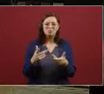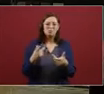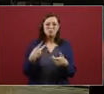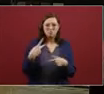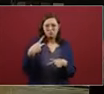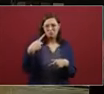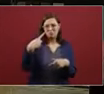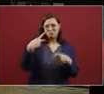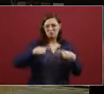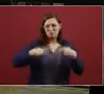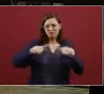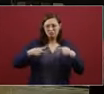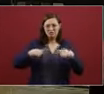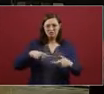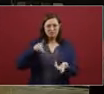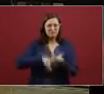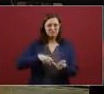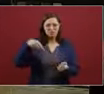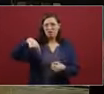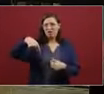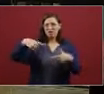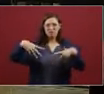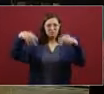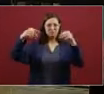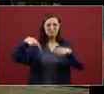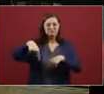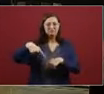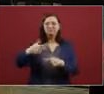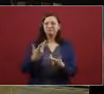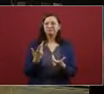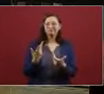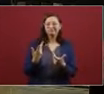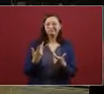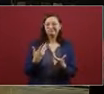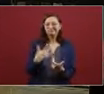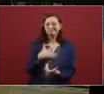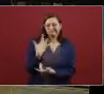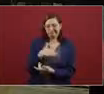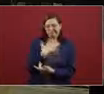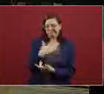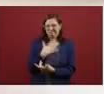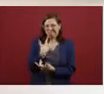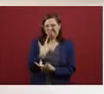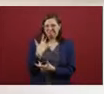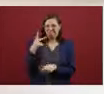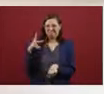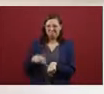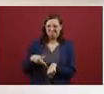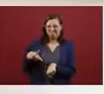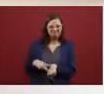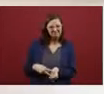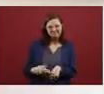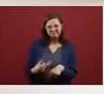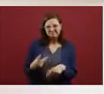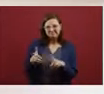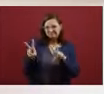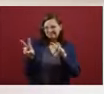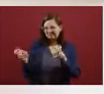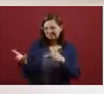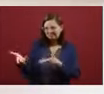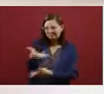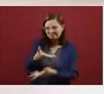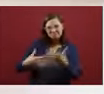su personal aquí cercano dentro de Palacio Nacional hacia esta condición humanitaria. Yo